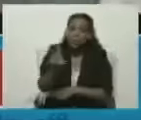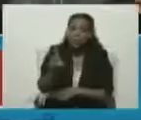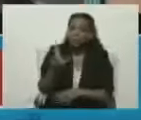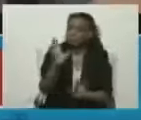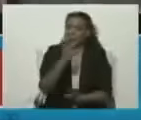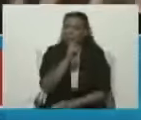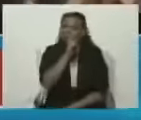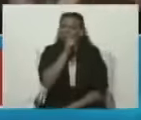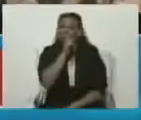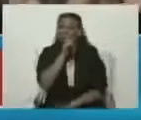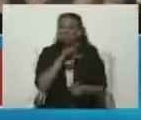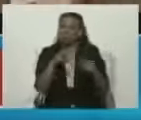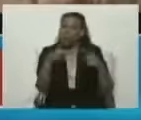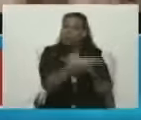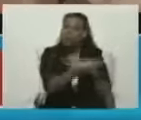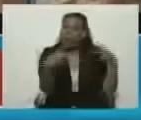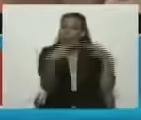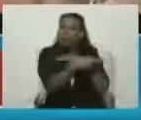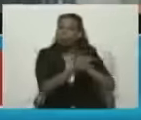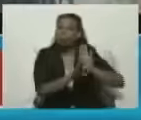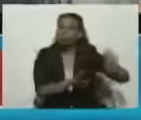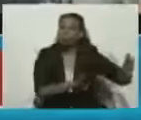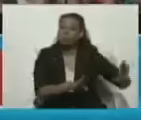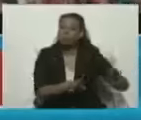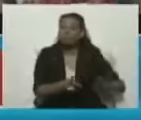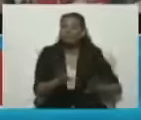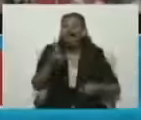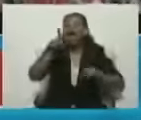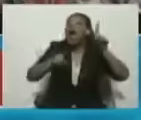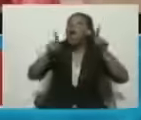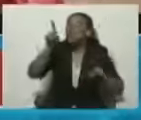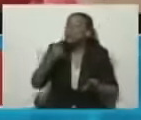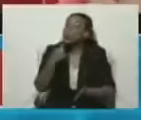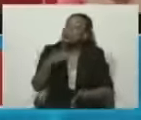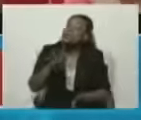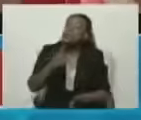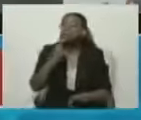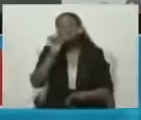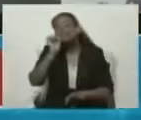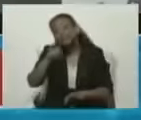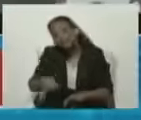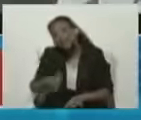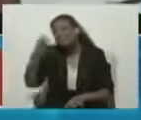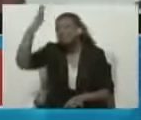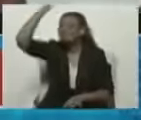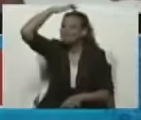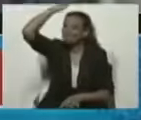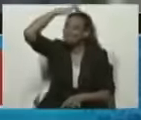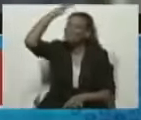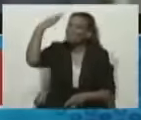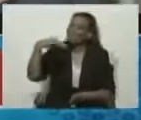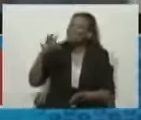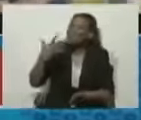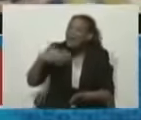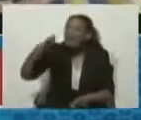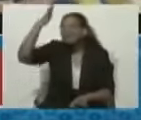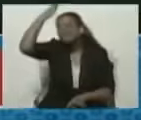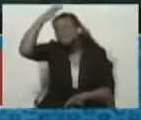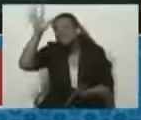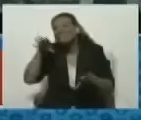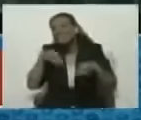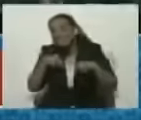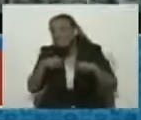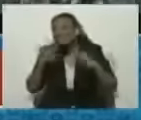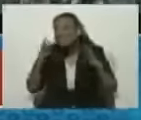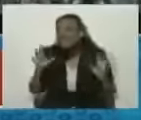hecho. Claro, medios reconocen de manera venenosa, pero medios reconocen, por lo